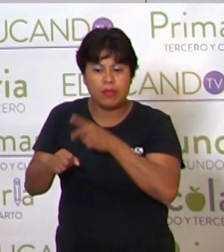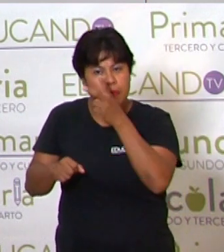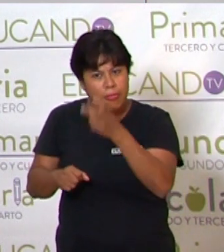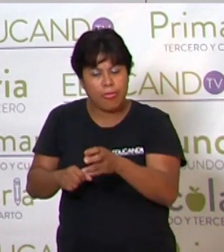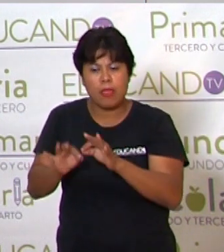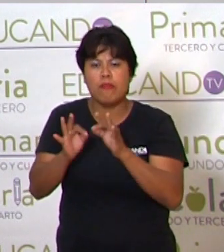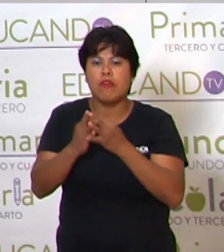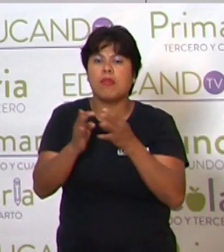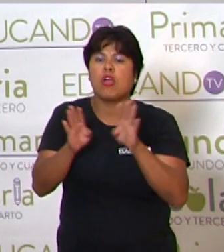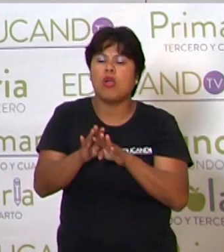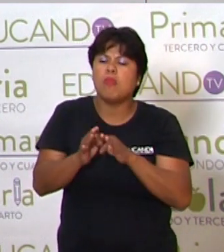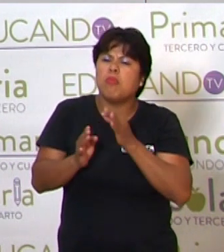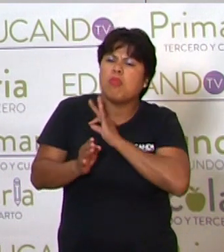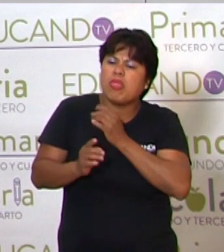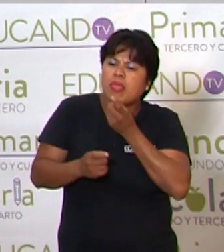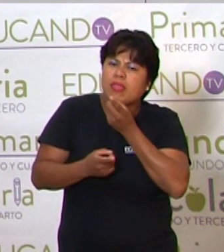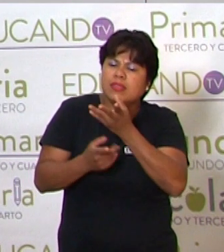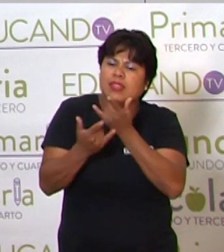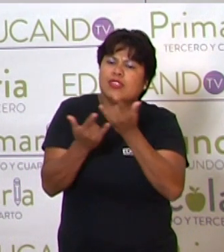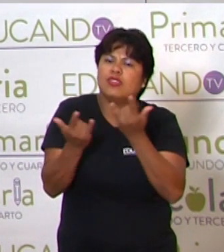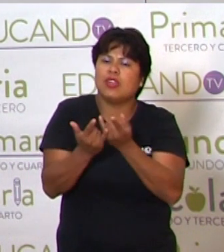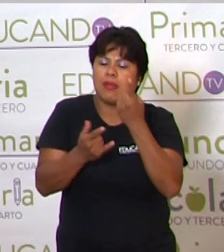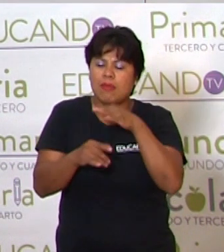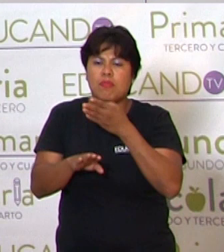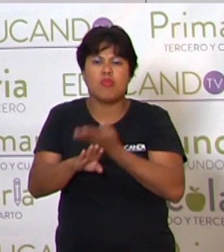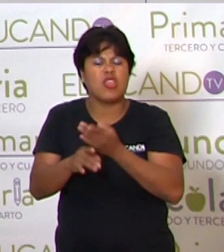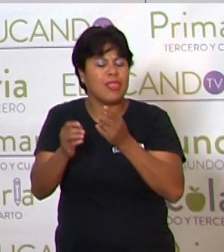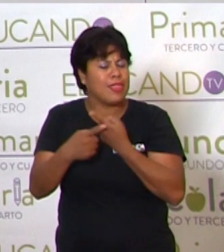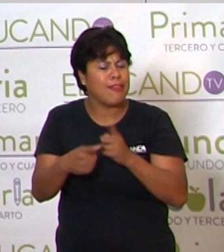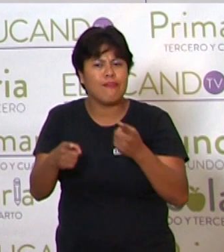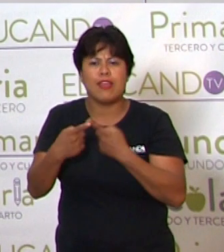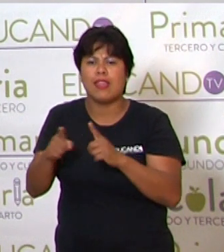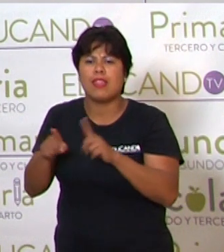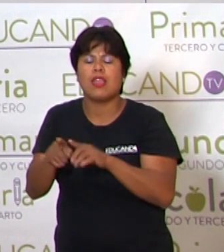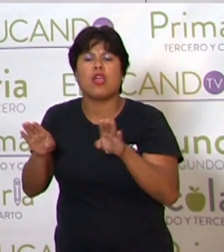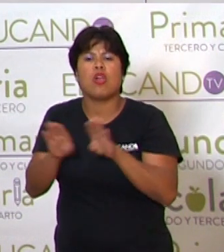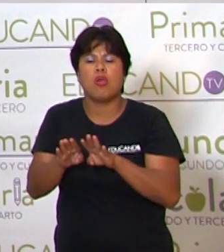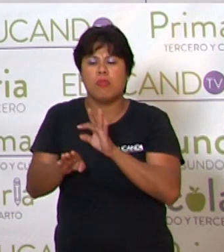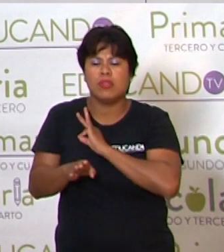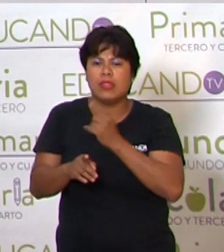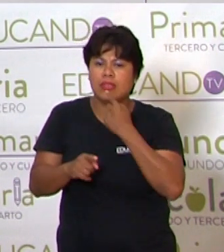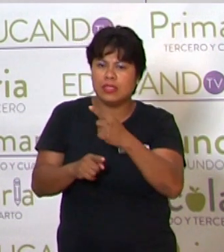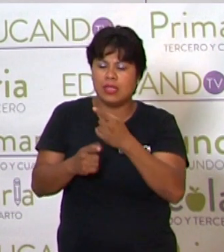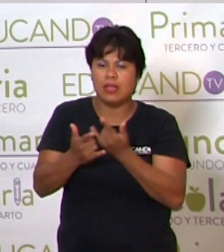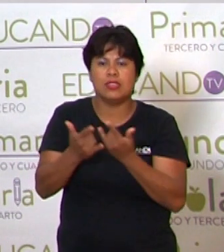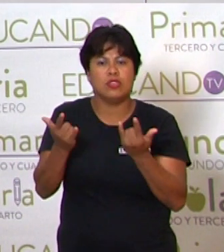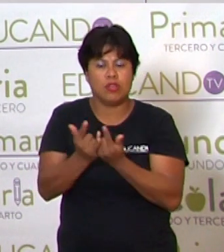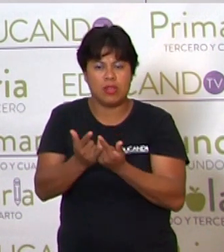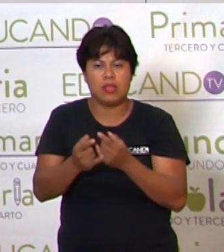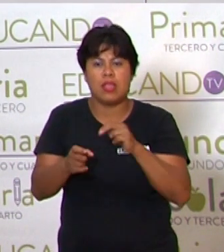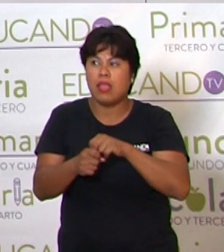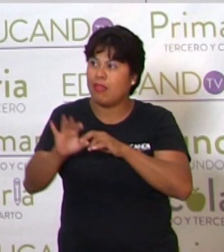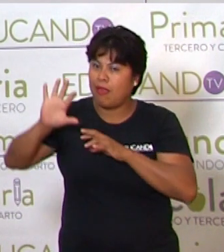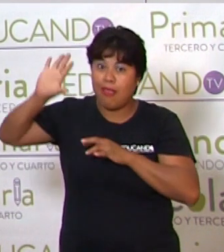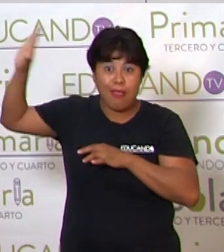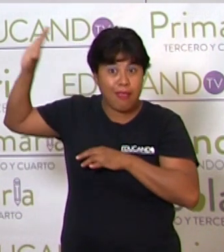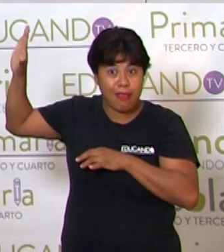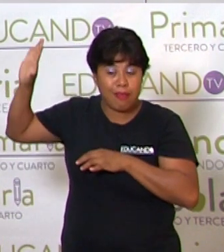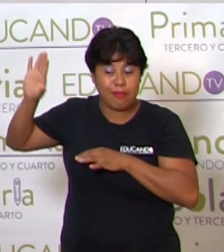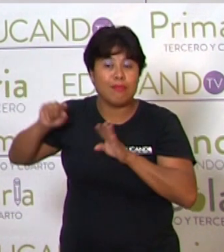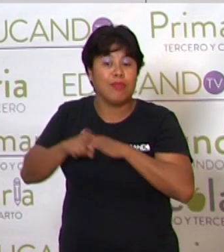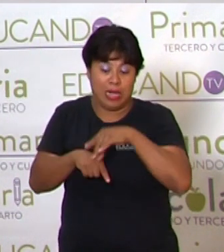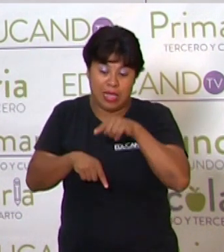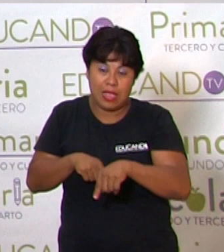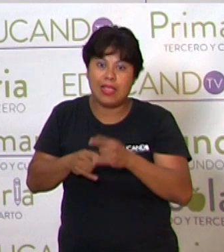Es otra forma de contar una historia que es muy diferente a cómo se cuentan las historias en el occidente,